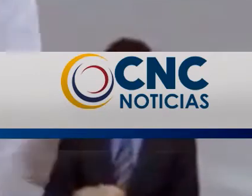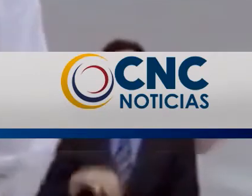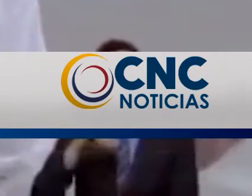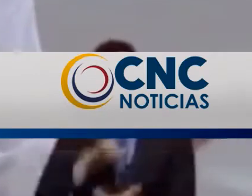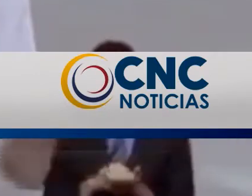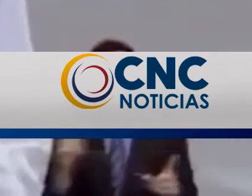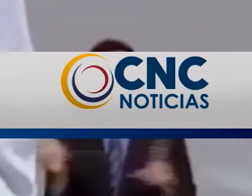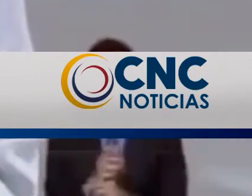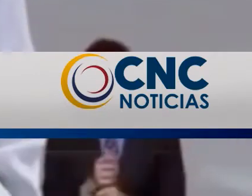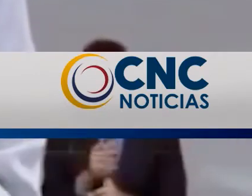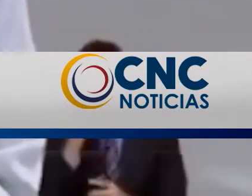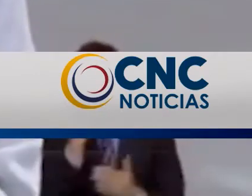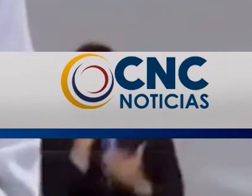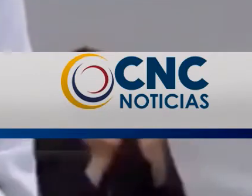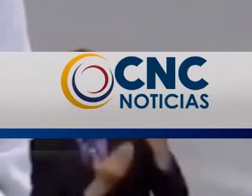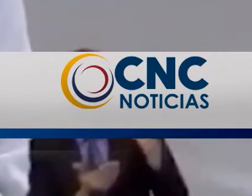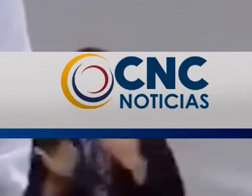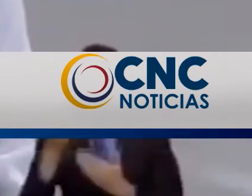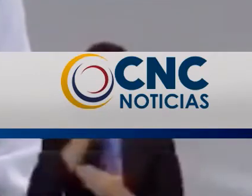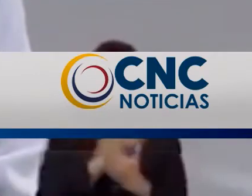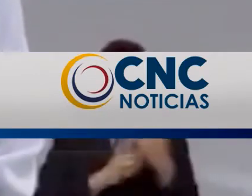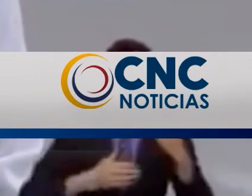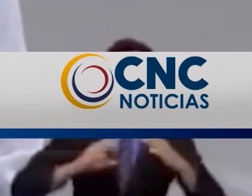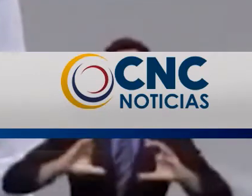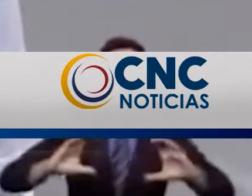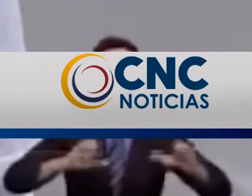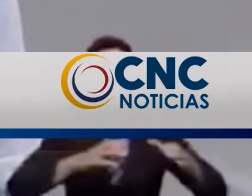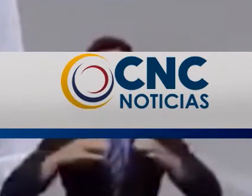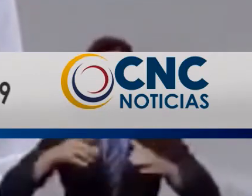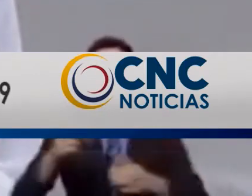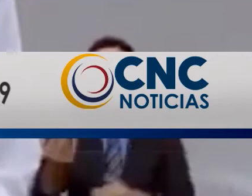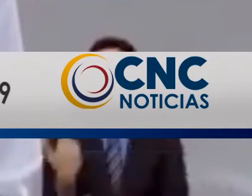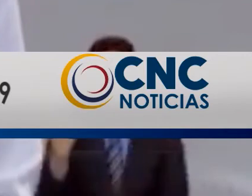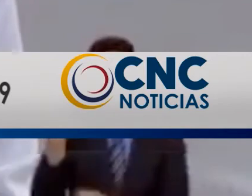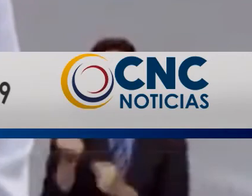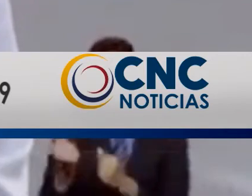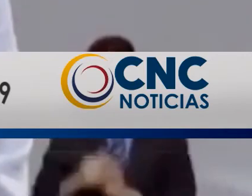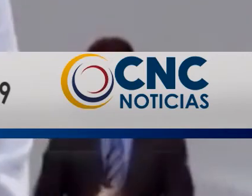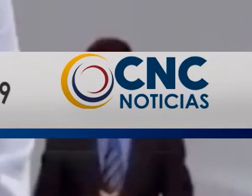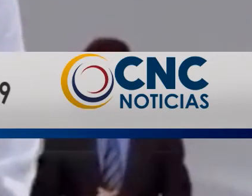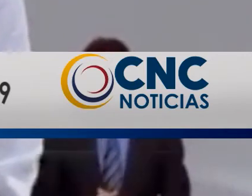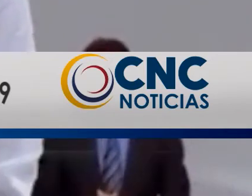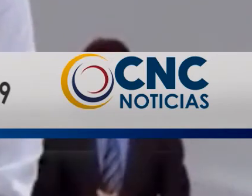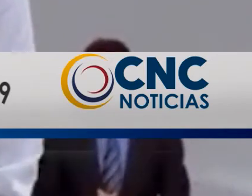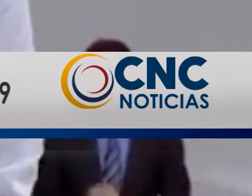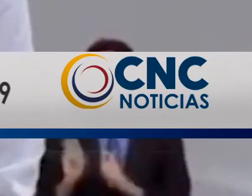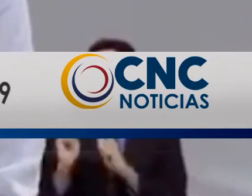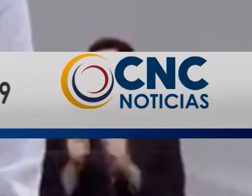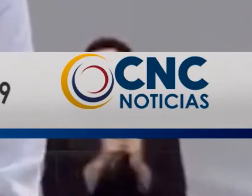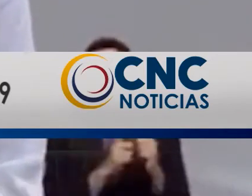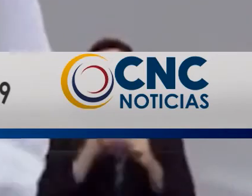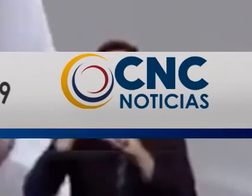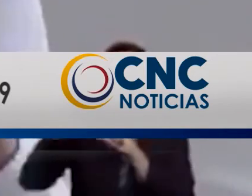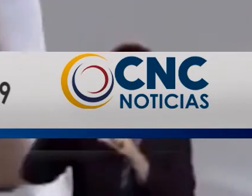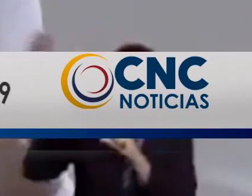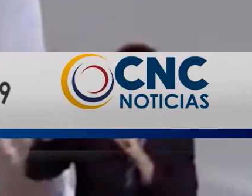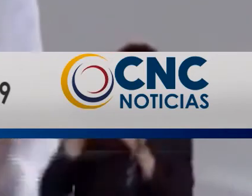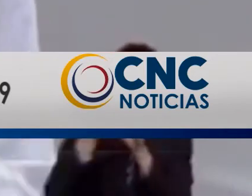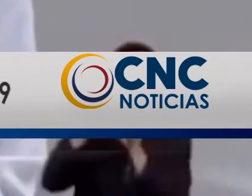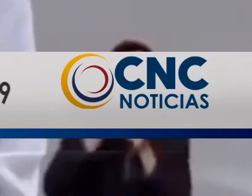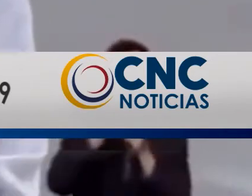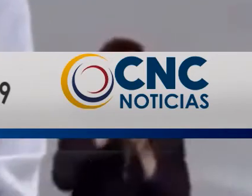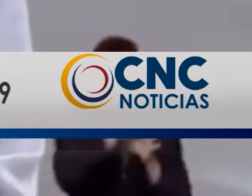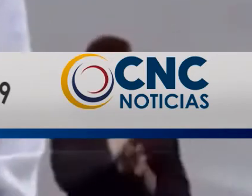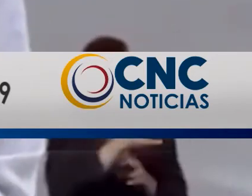hacer estudios poblacionales, que es para lo que es útil la prueba rápida. Y la vamos a poner en los municipios alejados donde sirve de